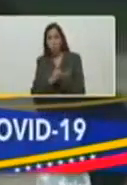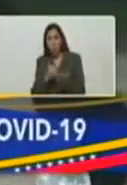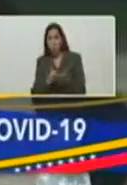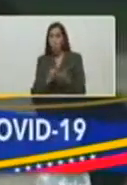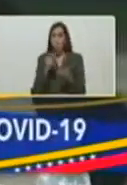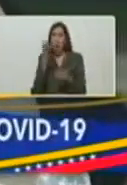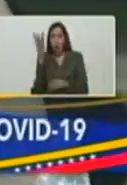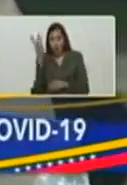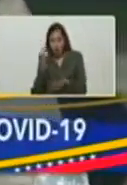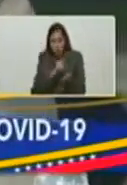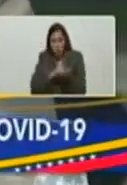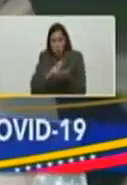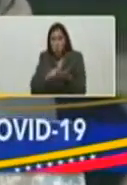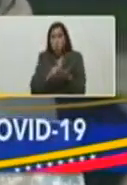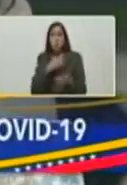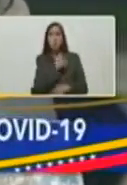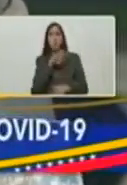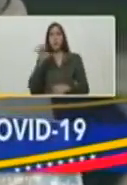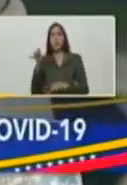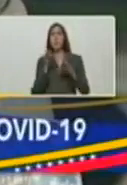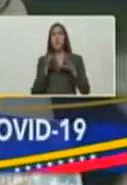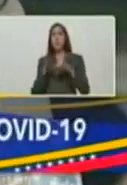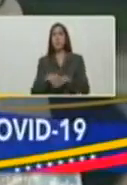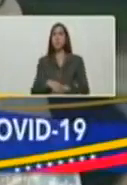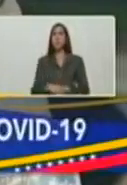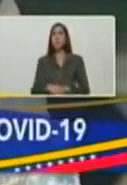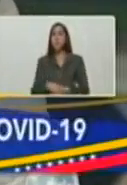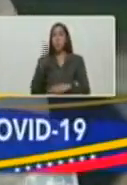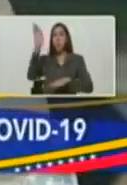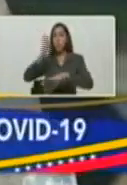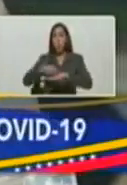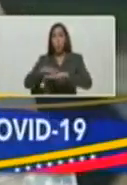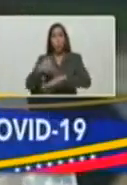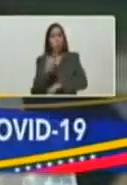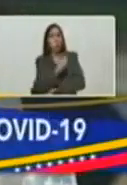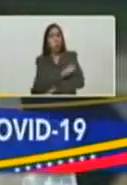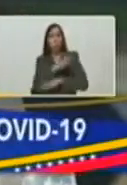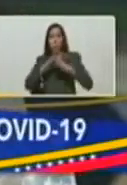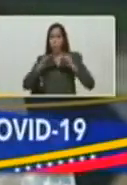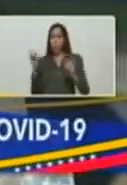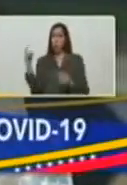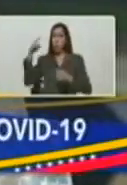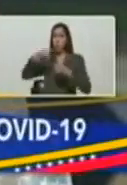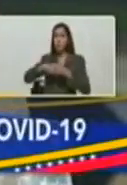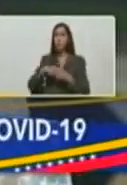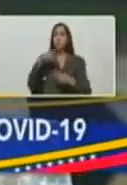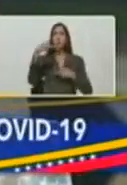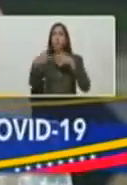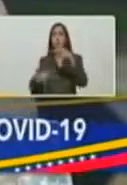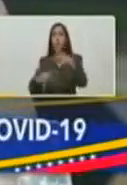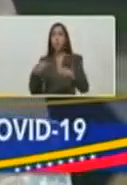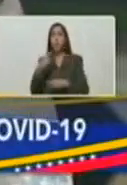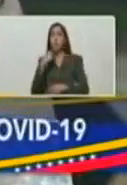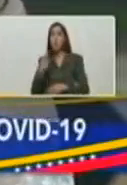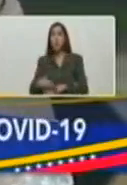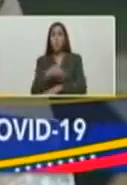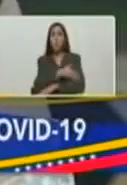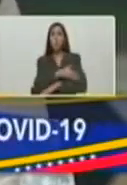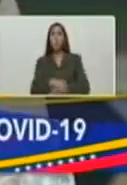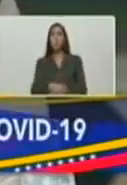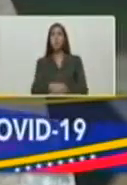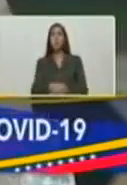han vacunado. Entonces, el llamado es a la vacunación y que todos nos incorporemos a este proceso, ya como usted lo dijo. Las vacunas